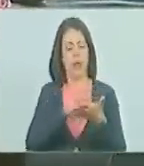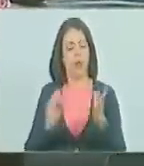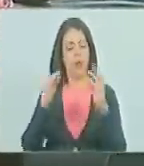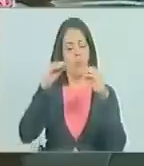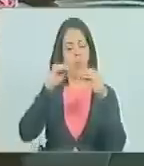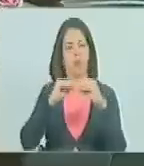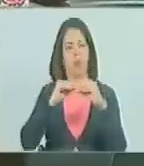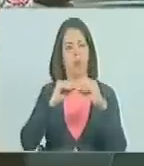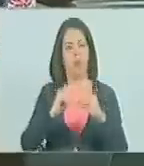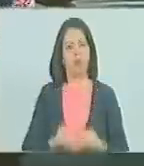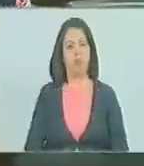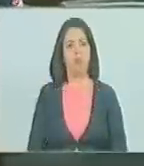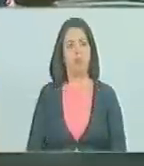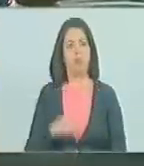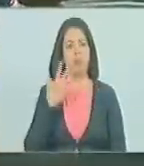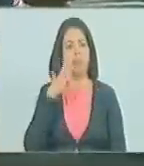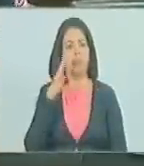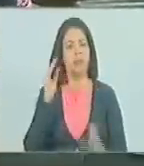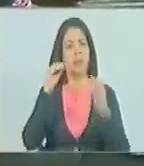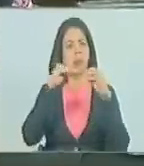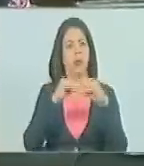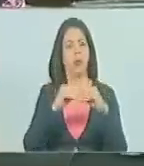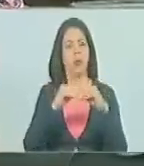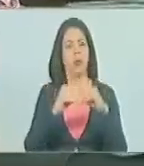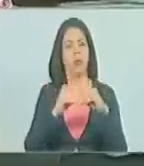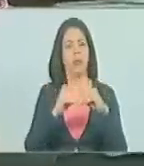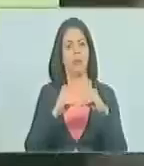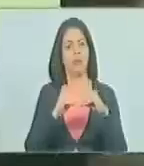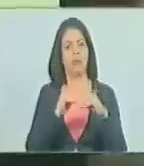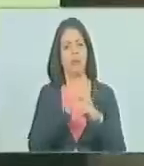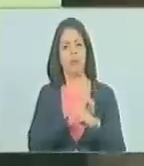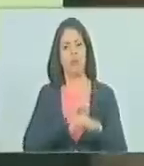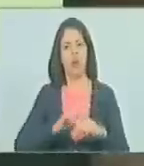acuerdo, parece que este acuerdo como que vino flojo.